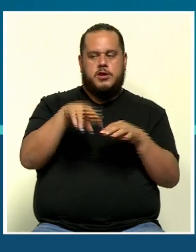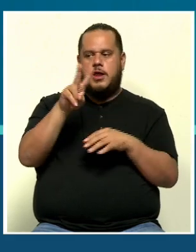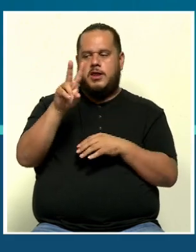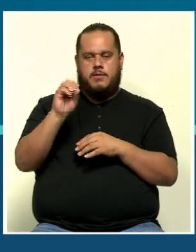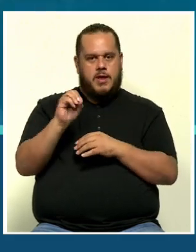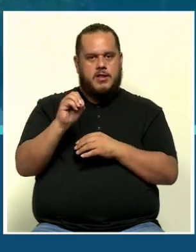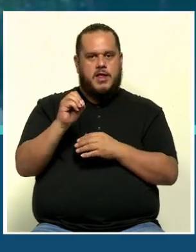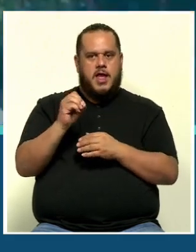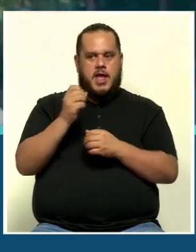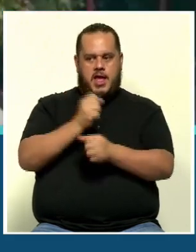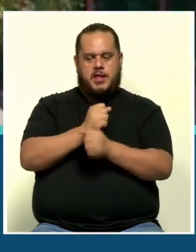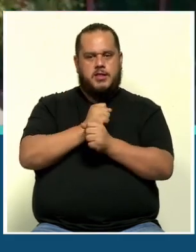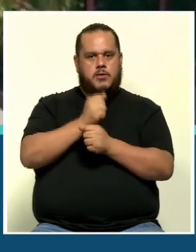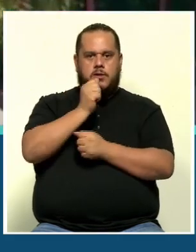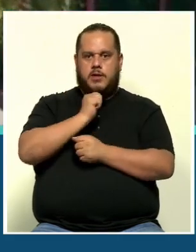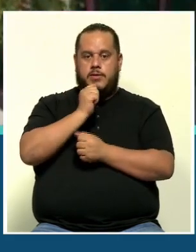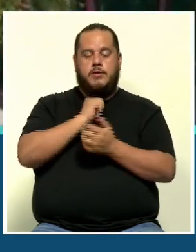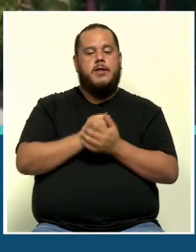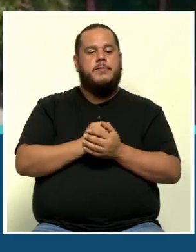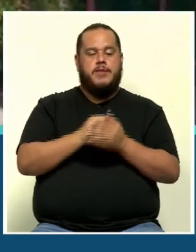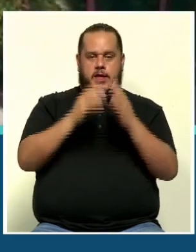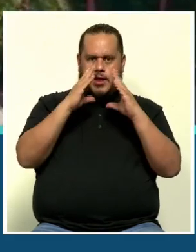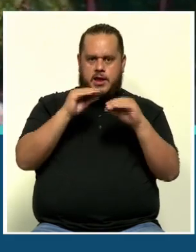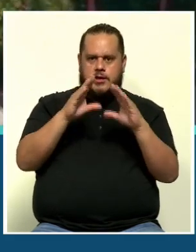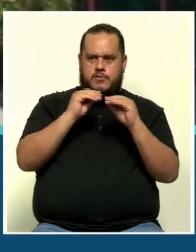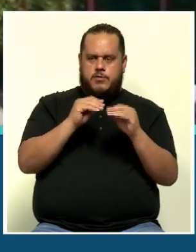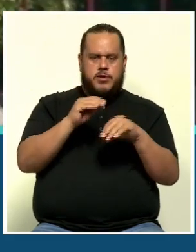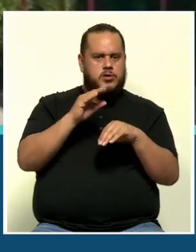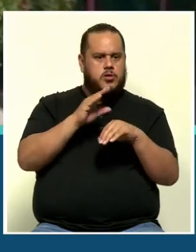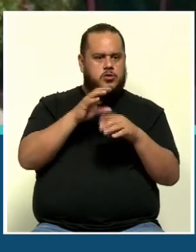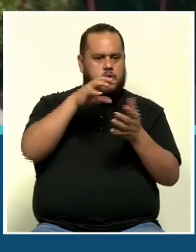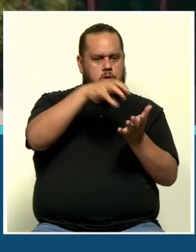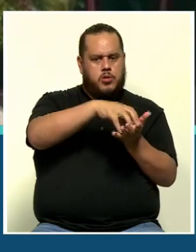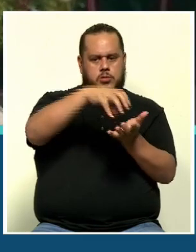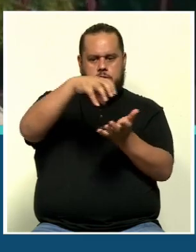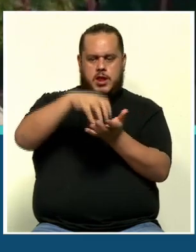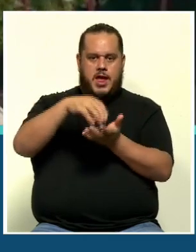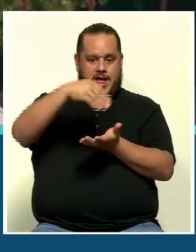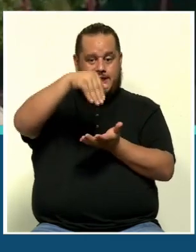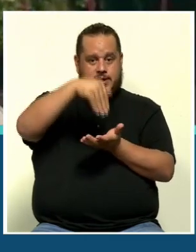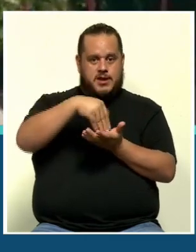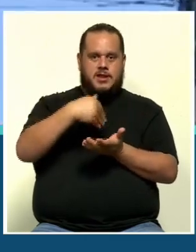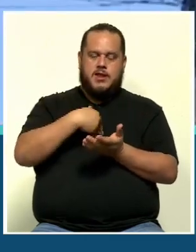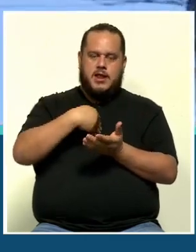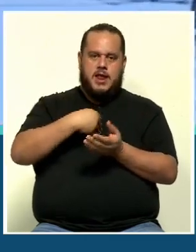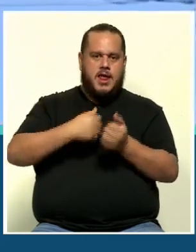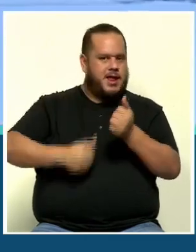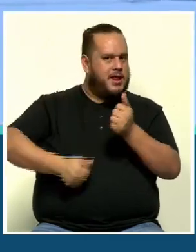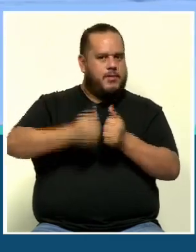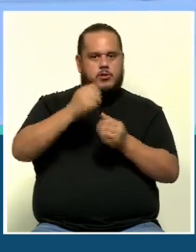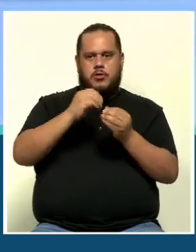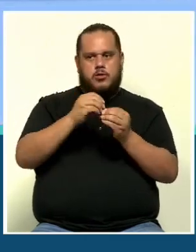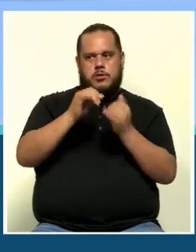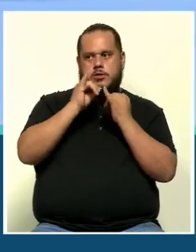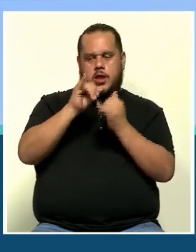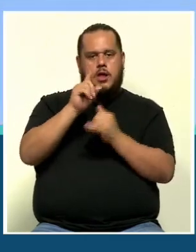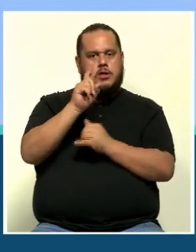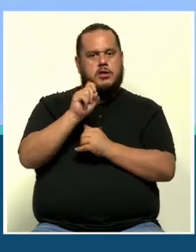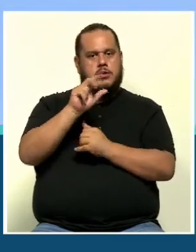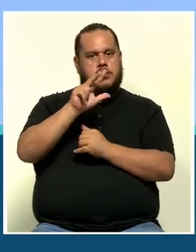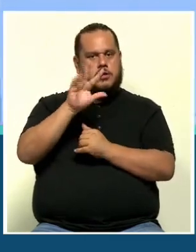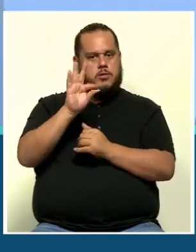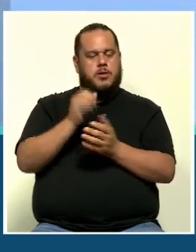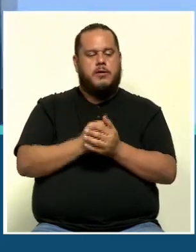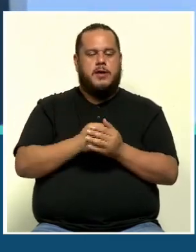en seguridad privada. En los datos categorizados por región se tiene que la región central tiene la mayor cantidad de denuncias con